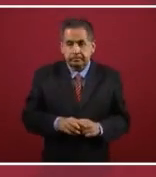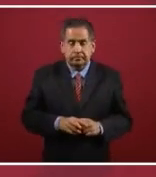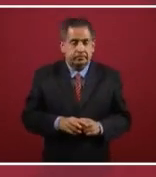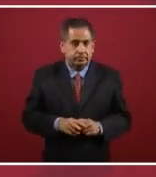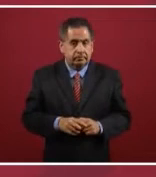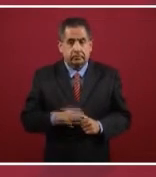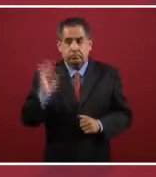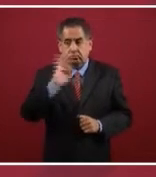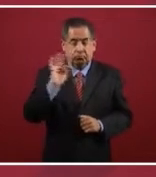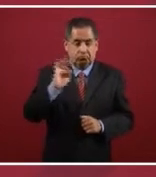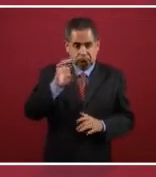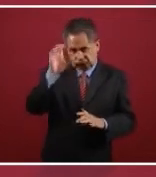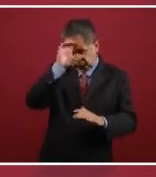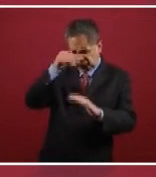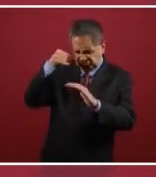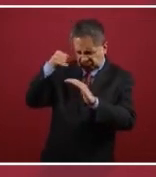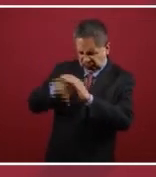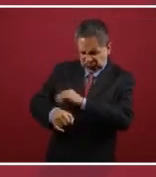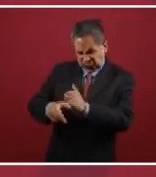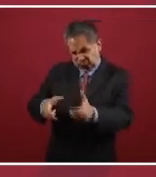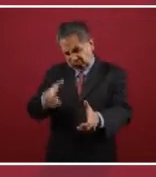pueden ser científicos